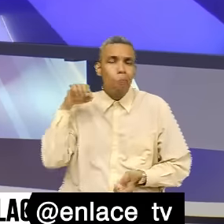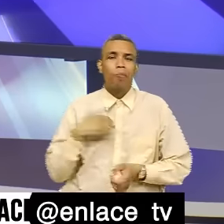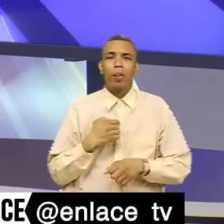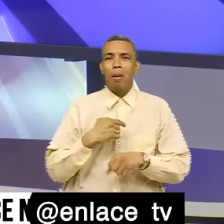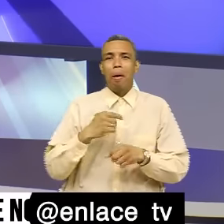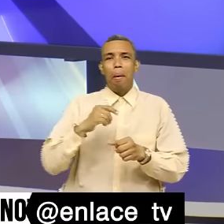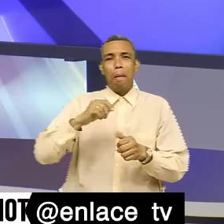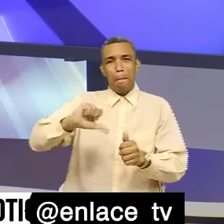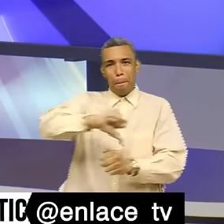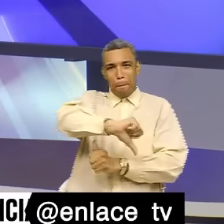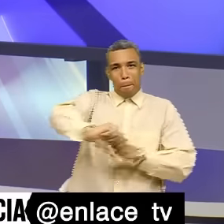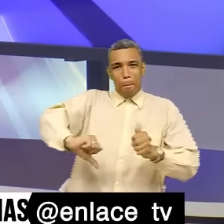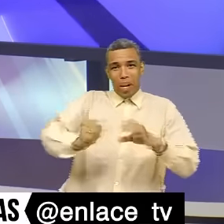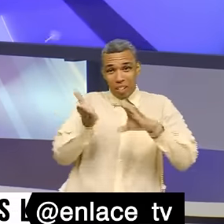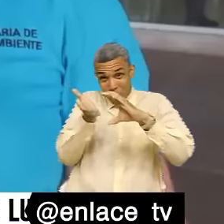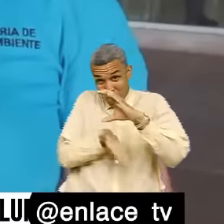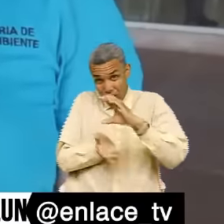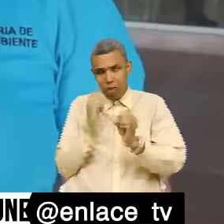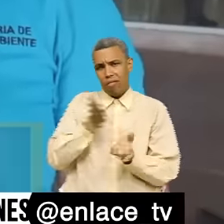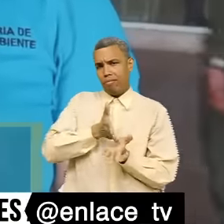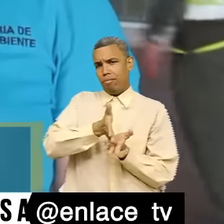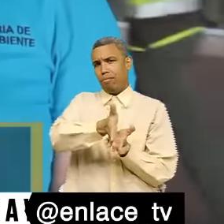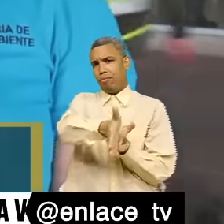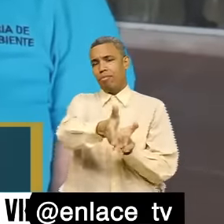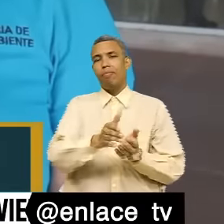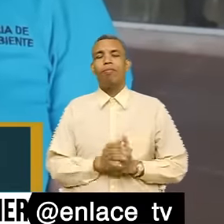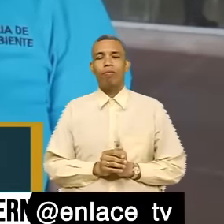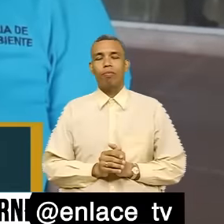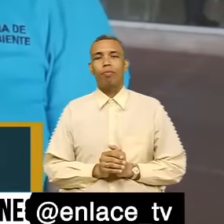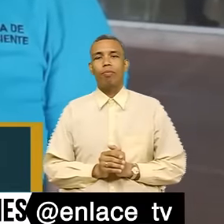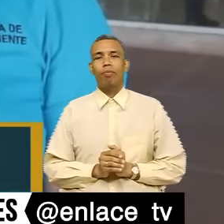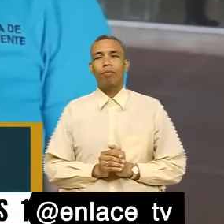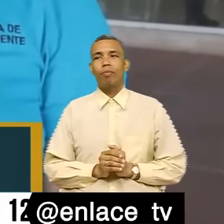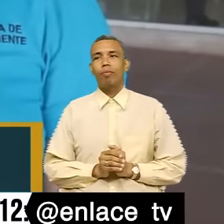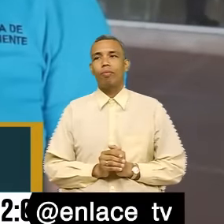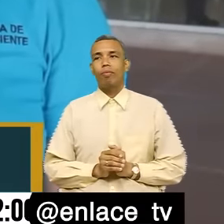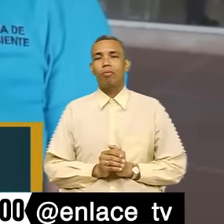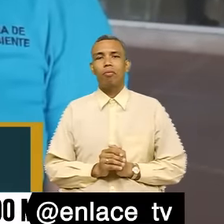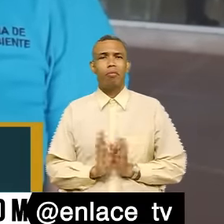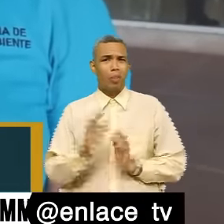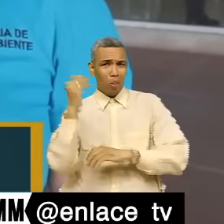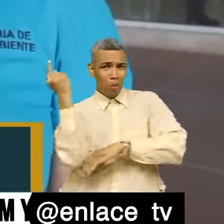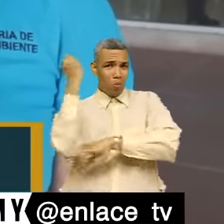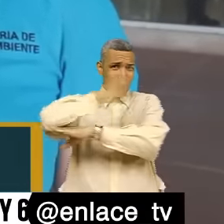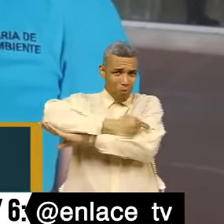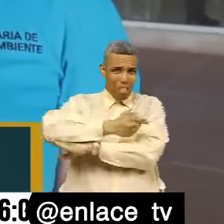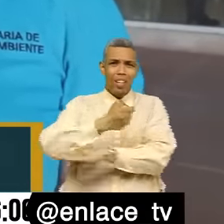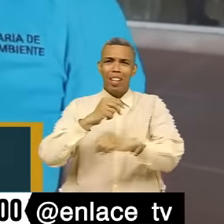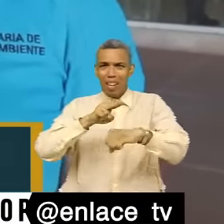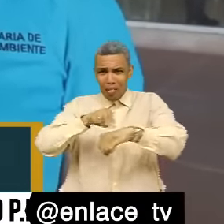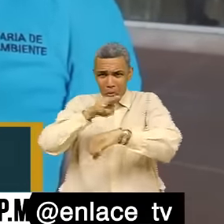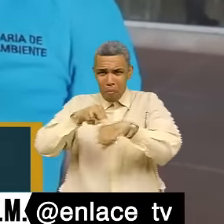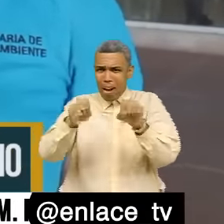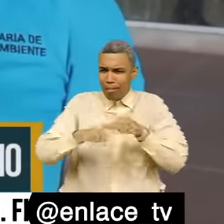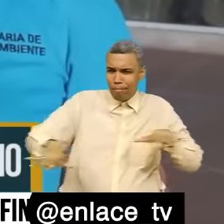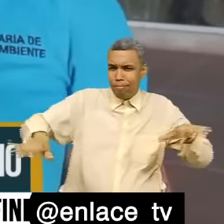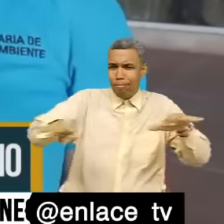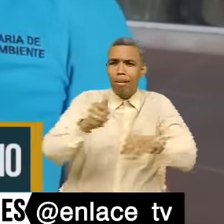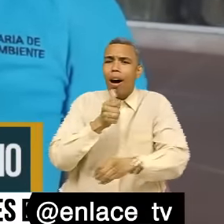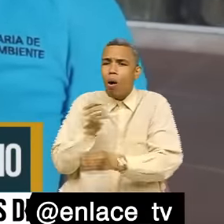El Cincuentenario. Bueno, invitamos a la jornada que estamos haciendo en el marco del Día del Humedal hoy, con una